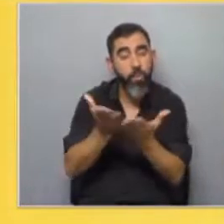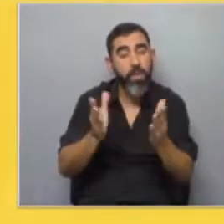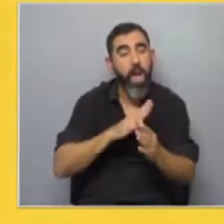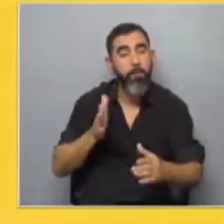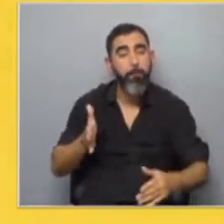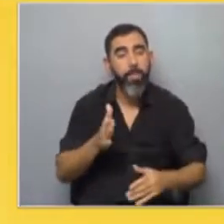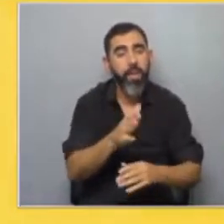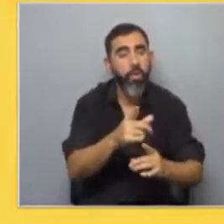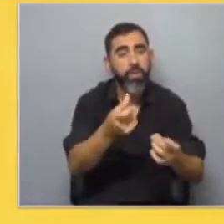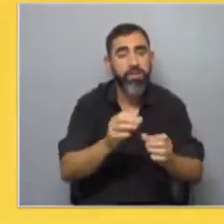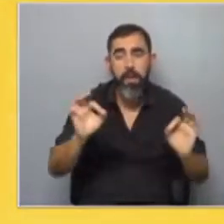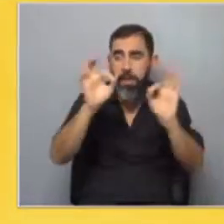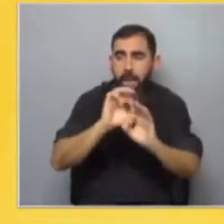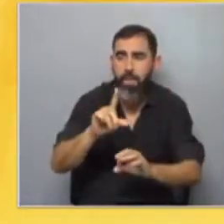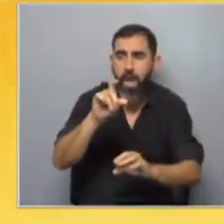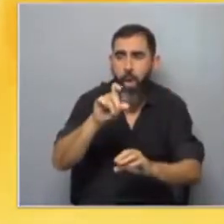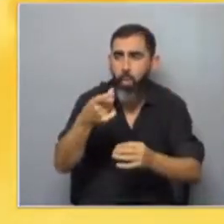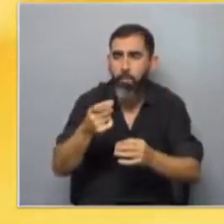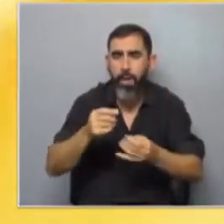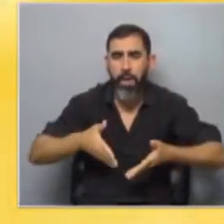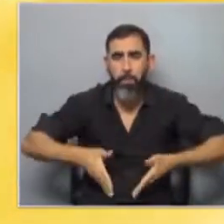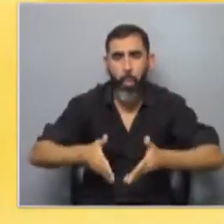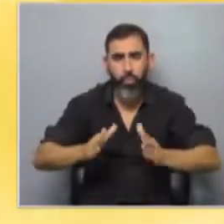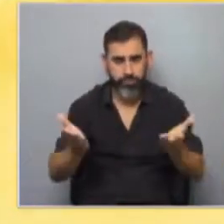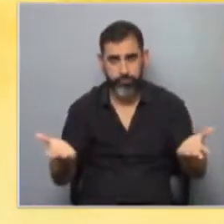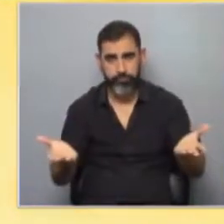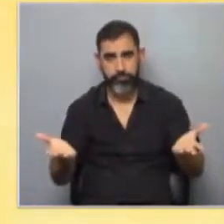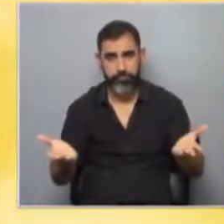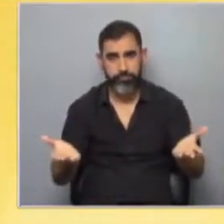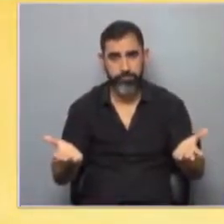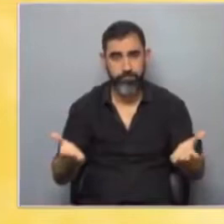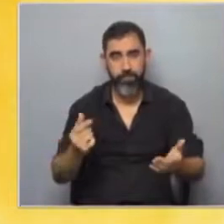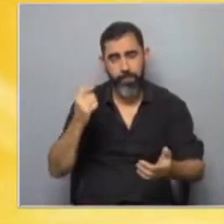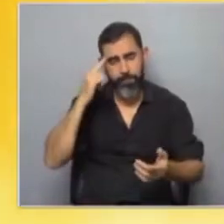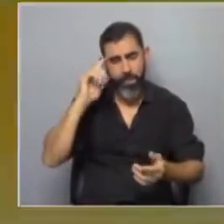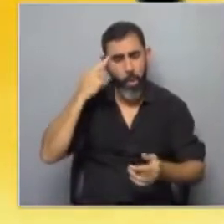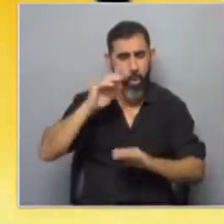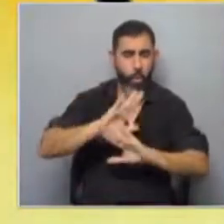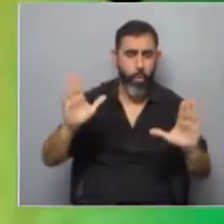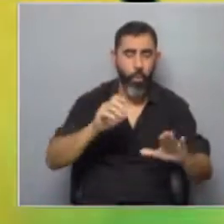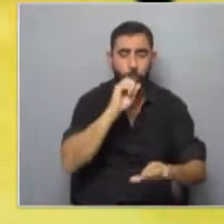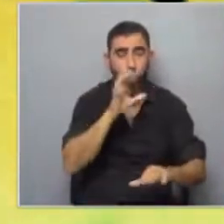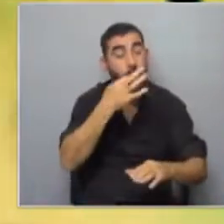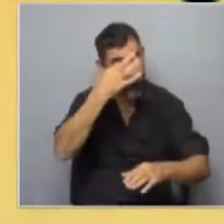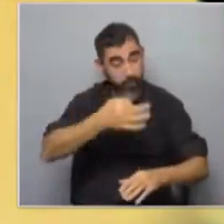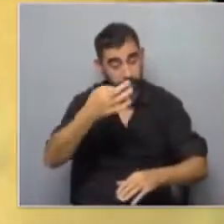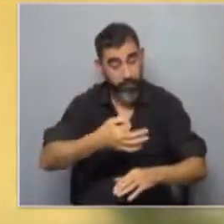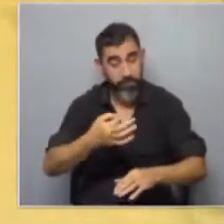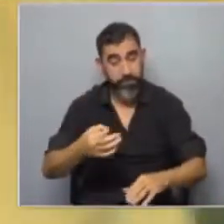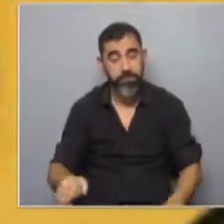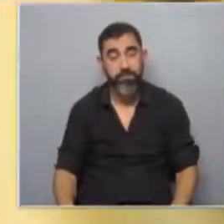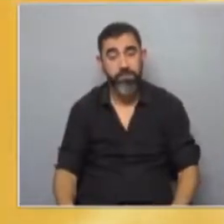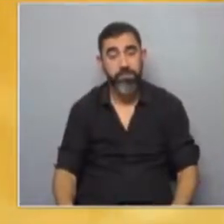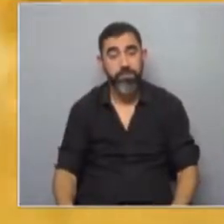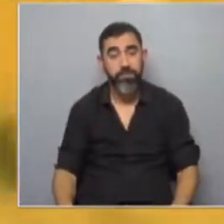Ese barro se seca, ese charco se seca y con las siguientes lluvias se activan las